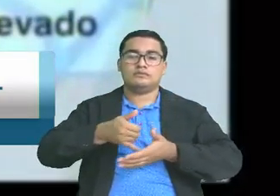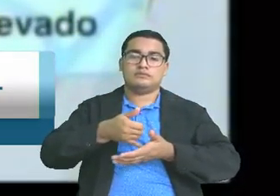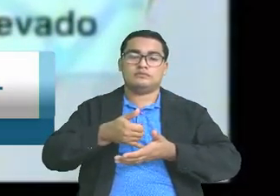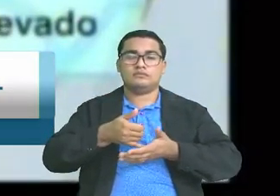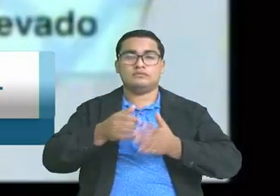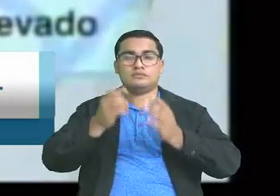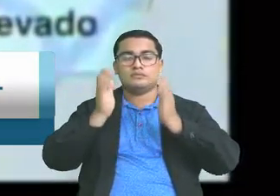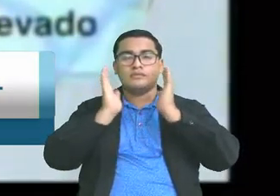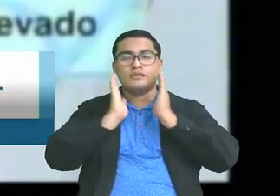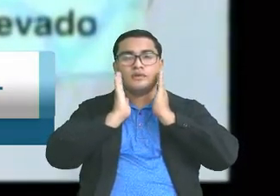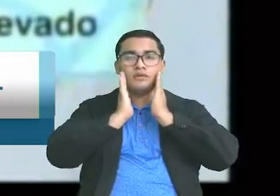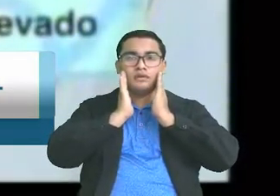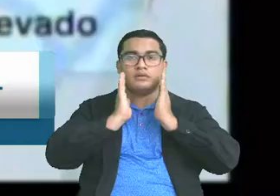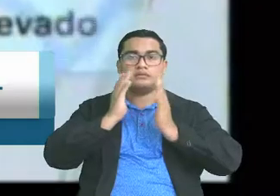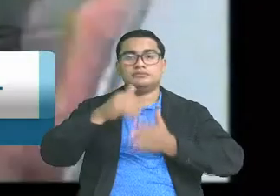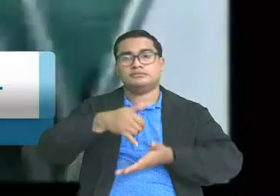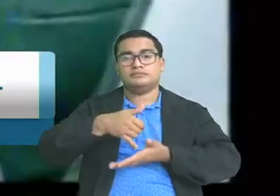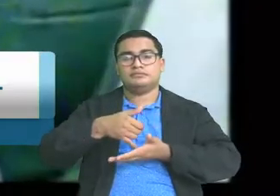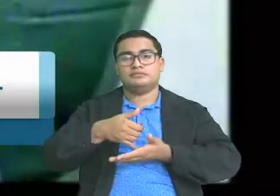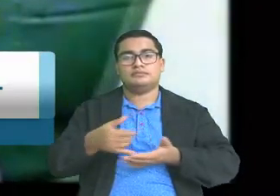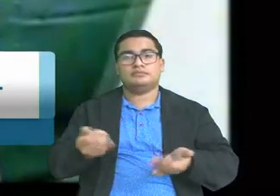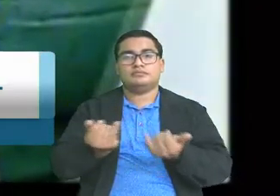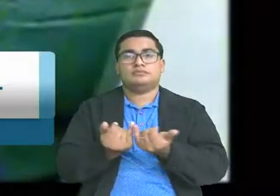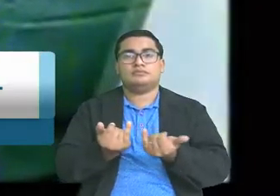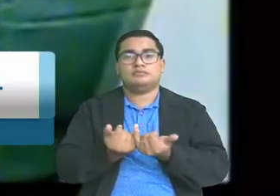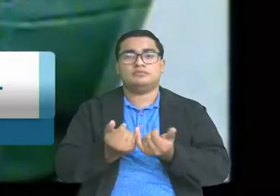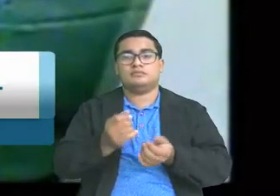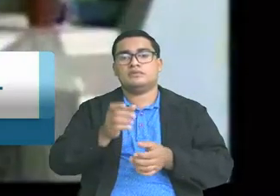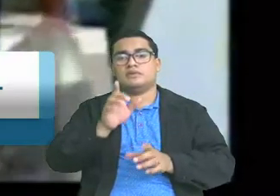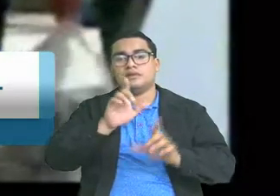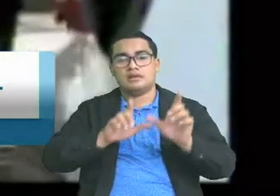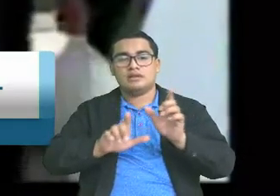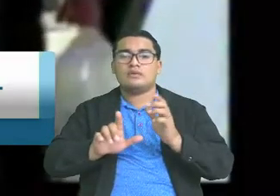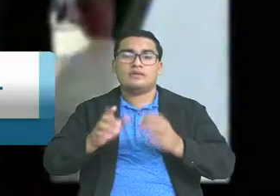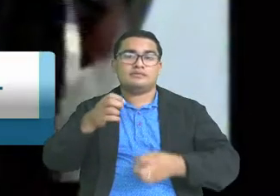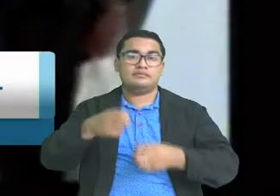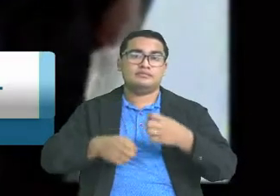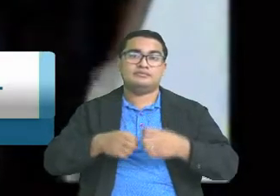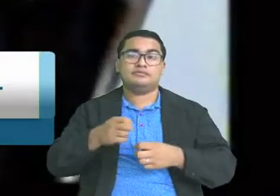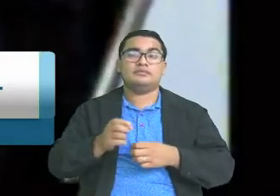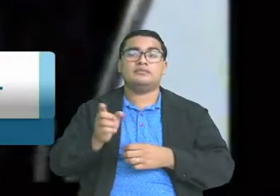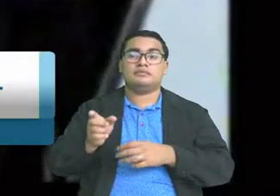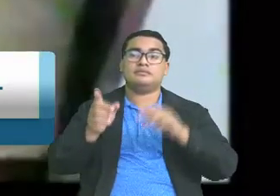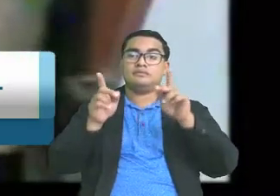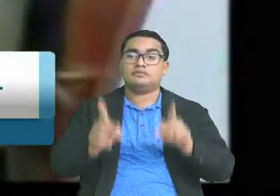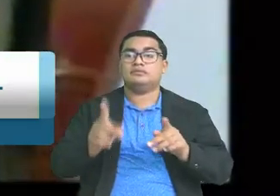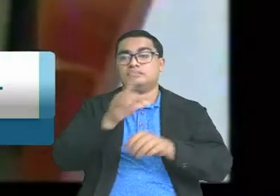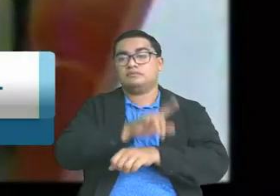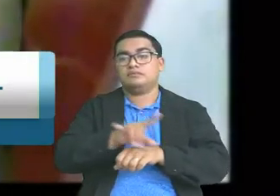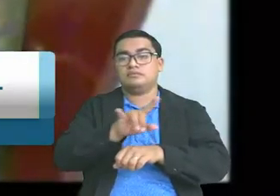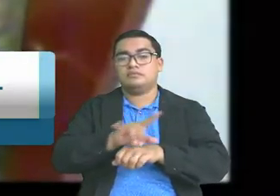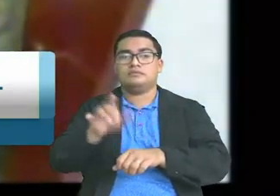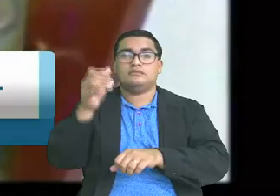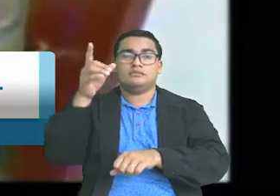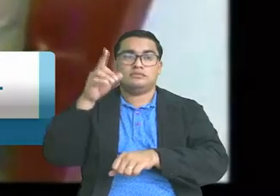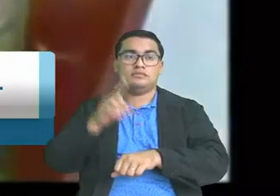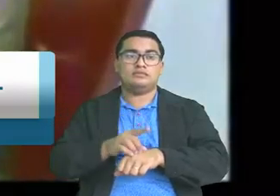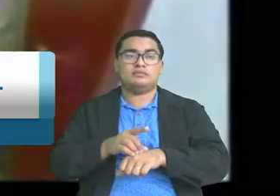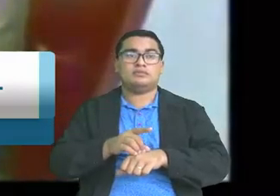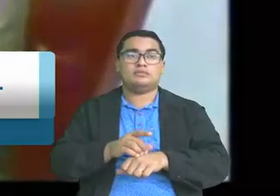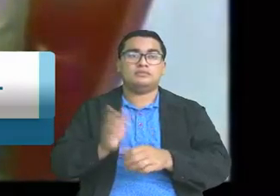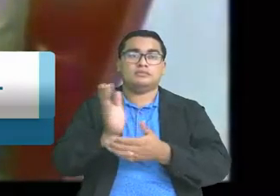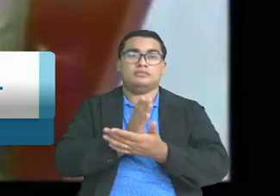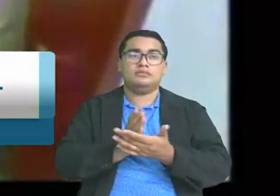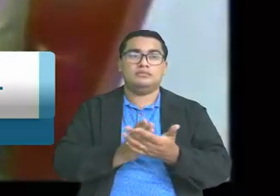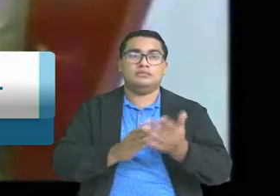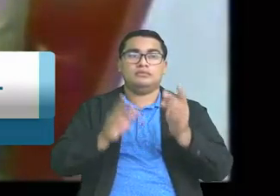cara o debilidad del cuerpo con alteración del lenguaje, inmediatamente el paciente debe ir a una unidad de médica. Hay algunos que